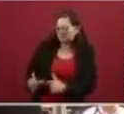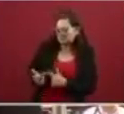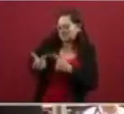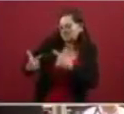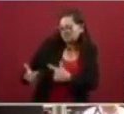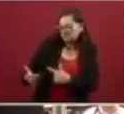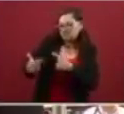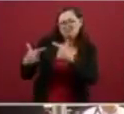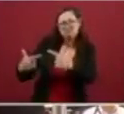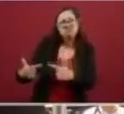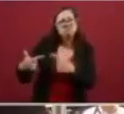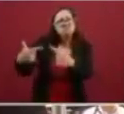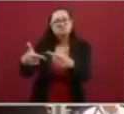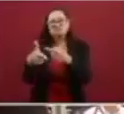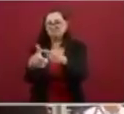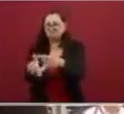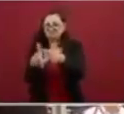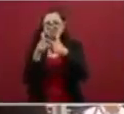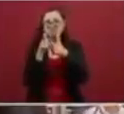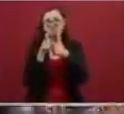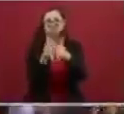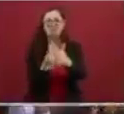nuevas generaciones.